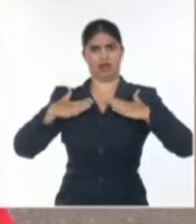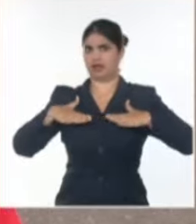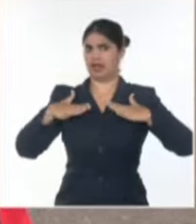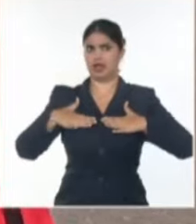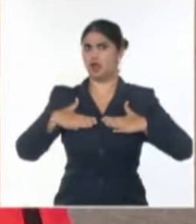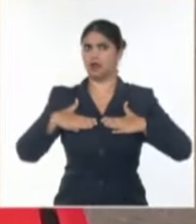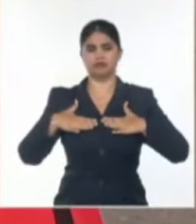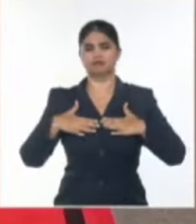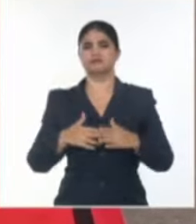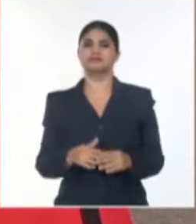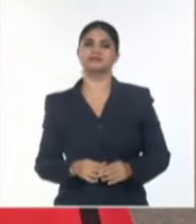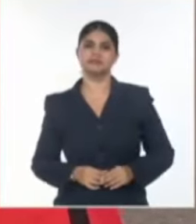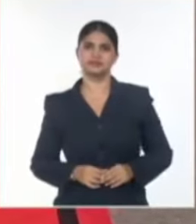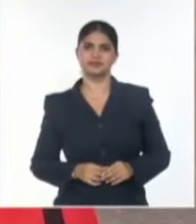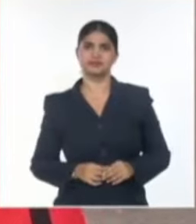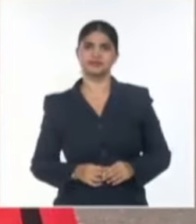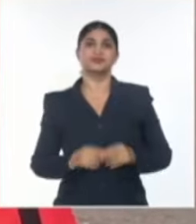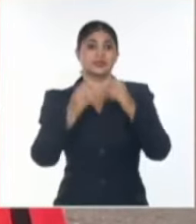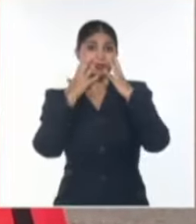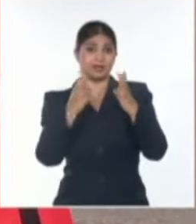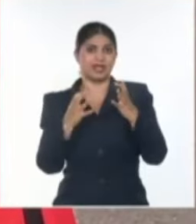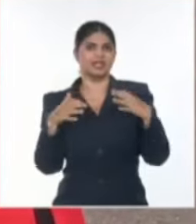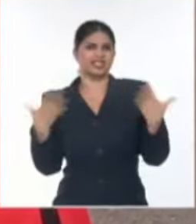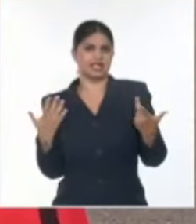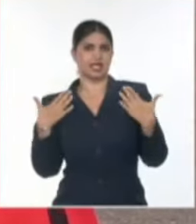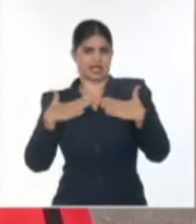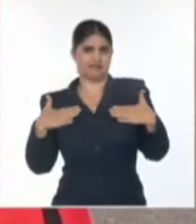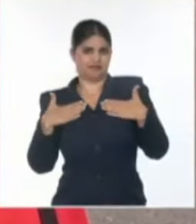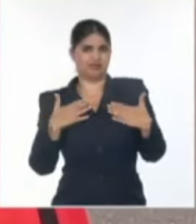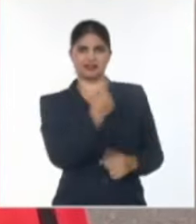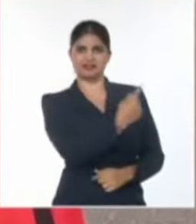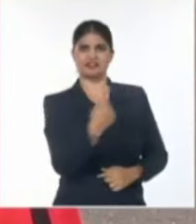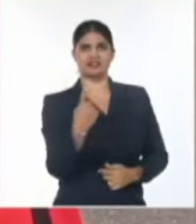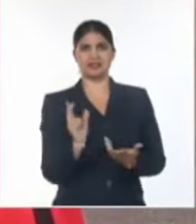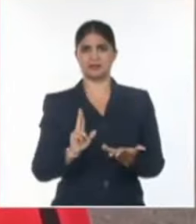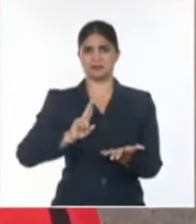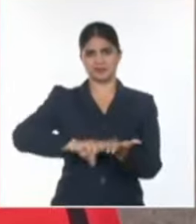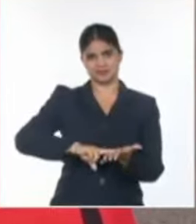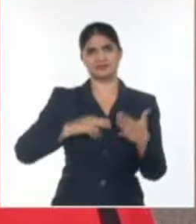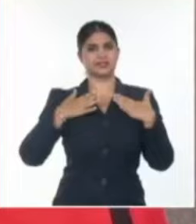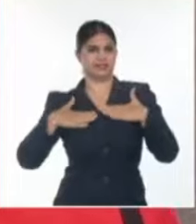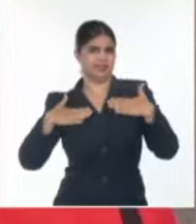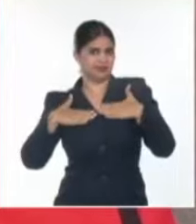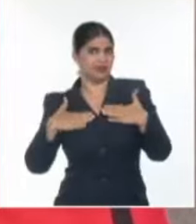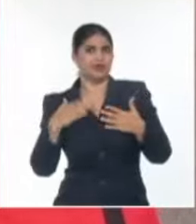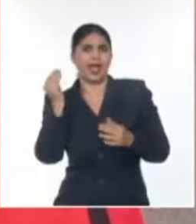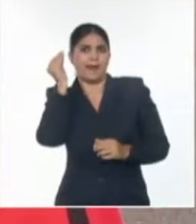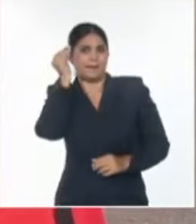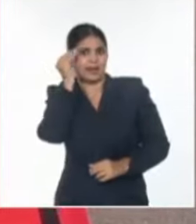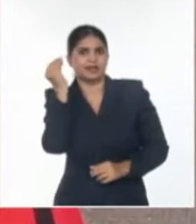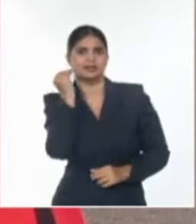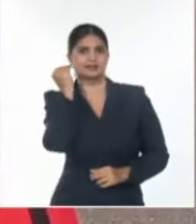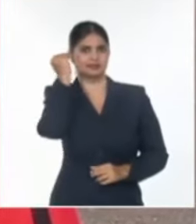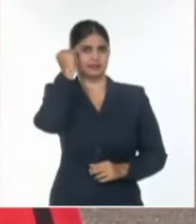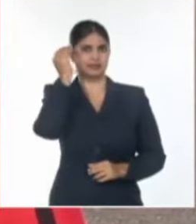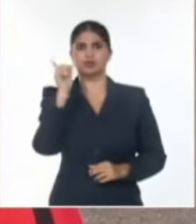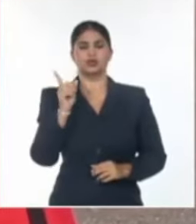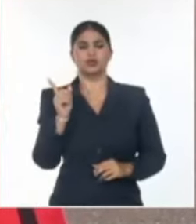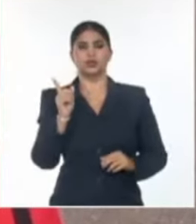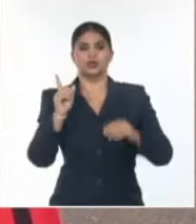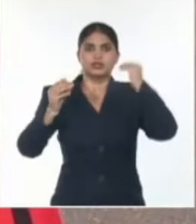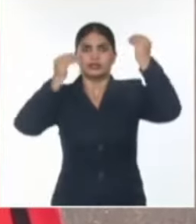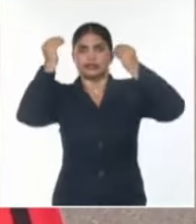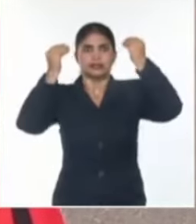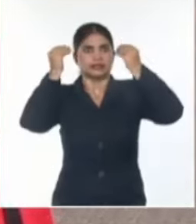manera. Lo importante es que cada miembro de nuestra delegación disfrute la competencia, que se supere a sí mismo y que no se presione con un